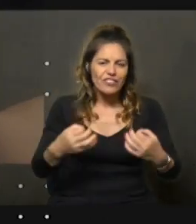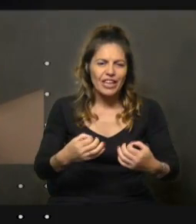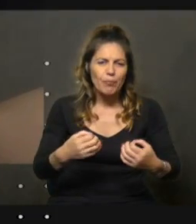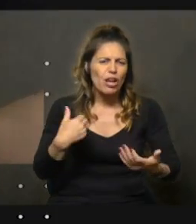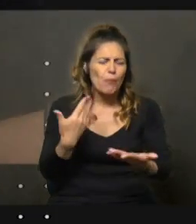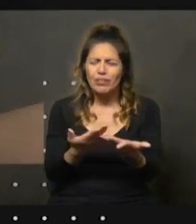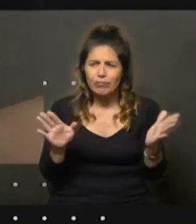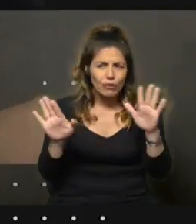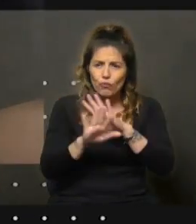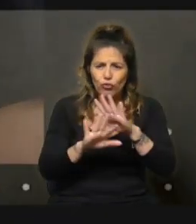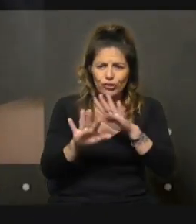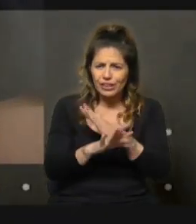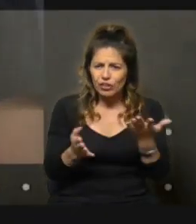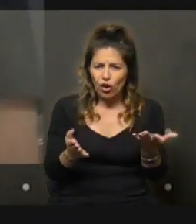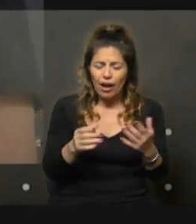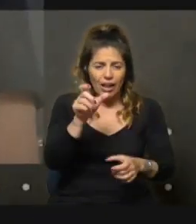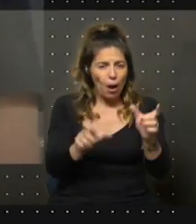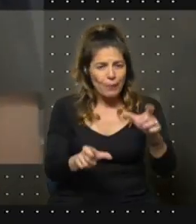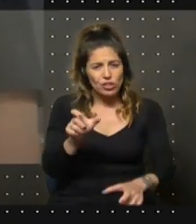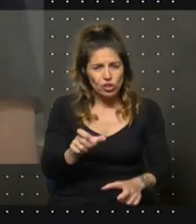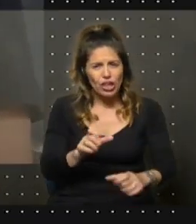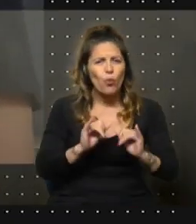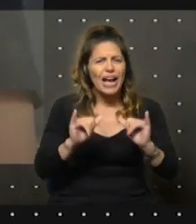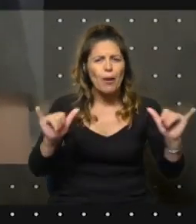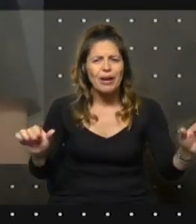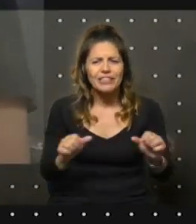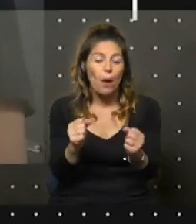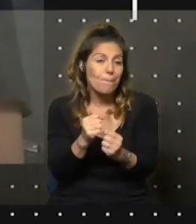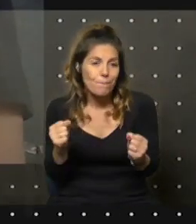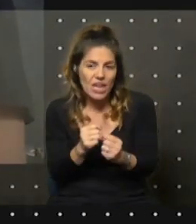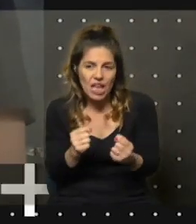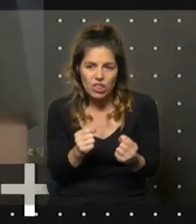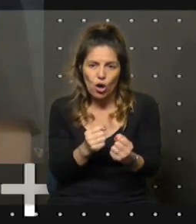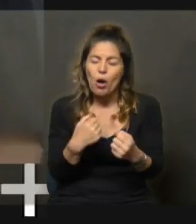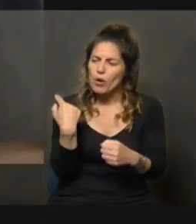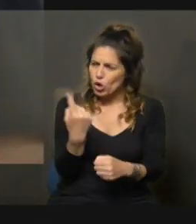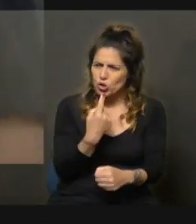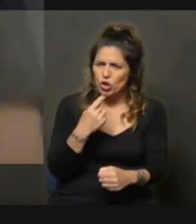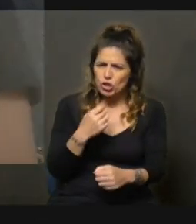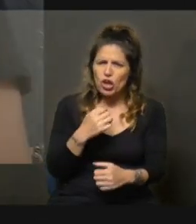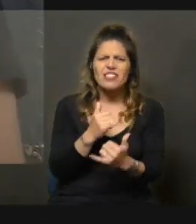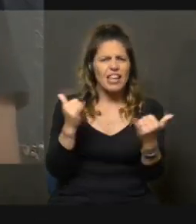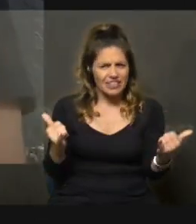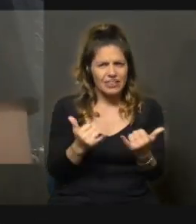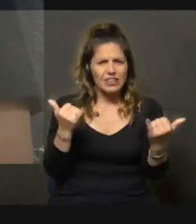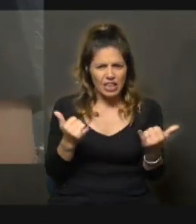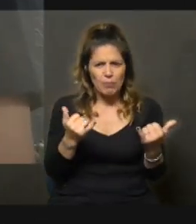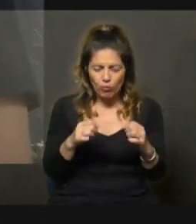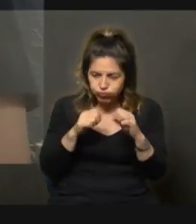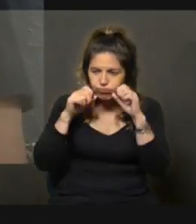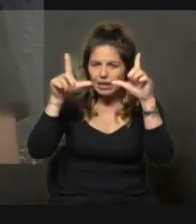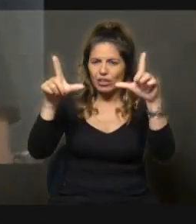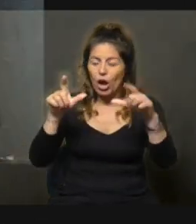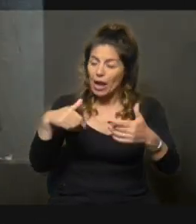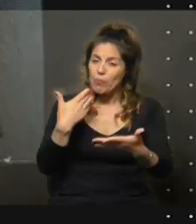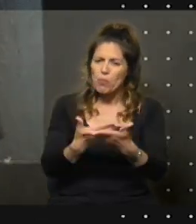han confundido a la gente con con toda una campaña del miedo pero nosotros que hace mucho que que le prestamos atención a las